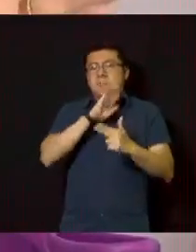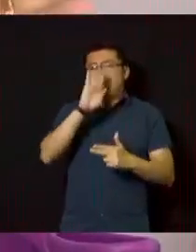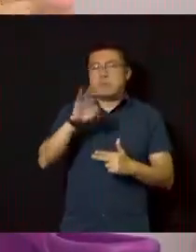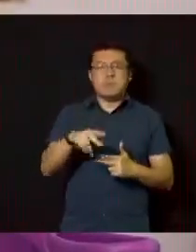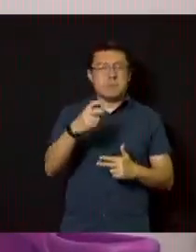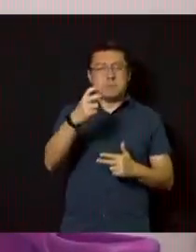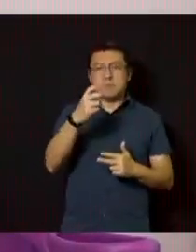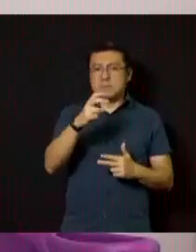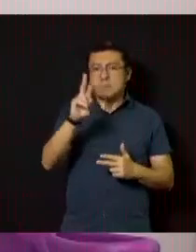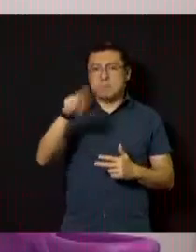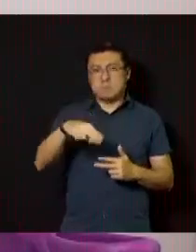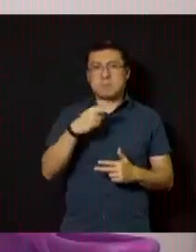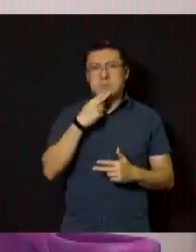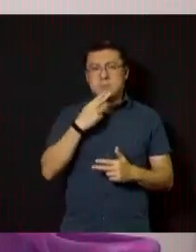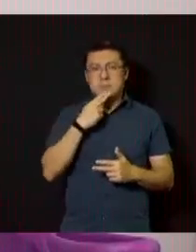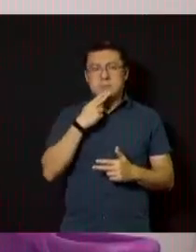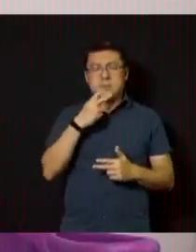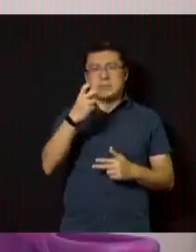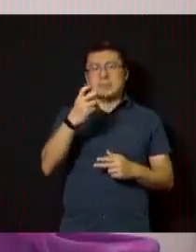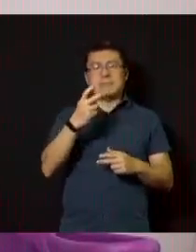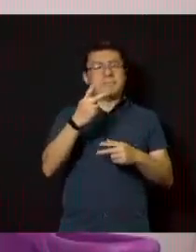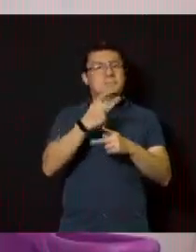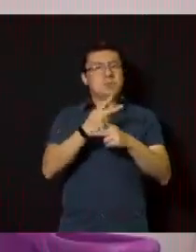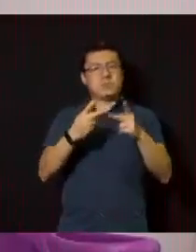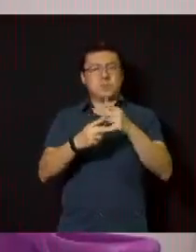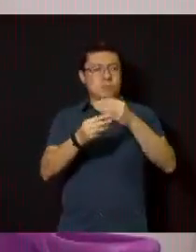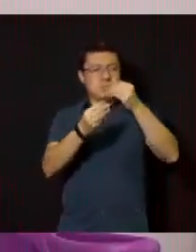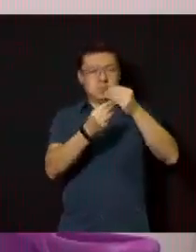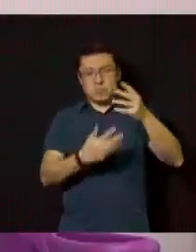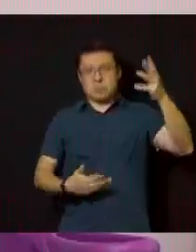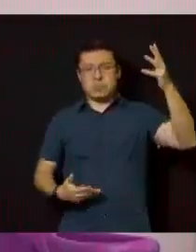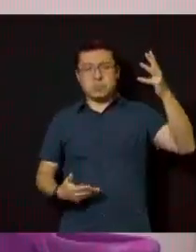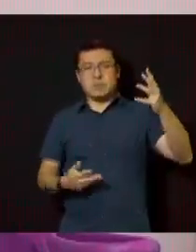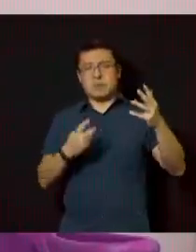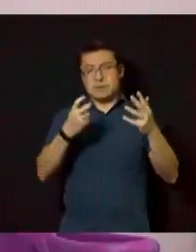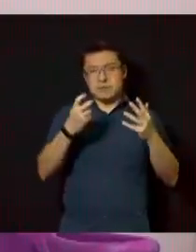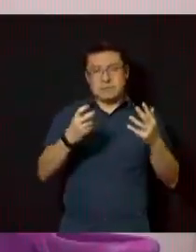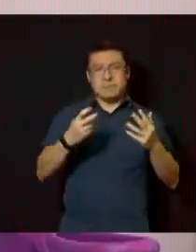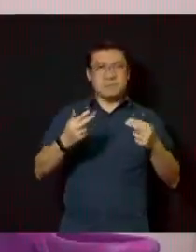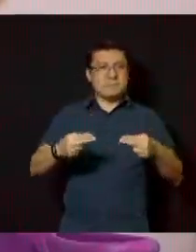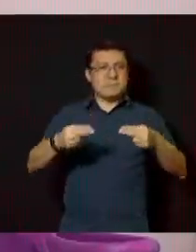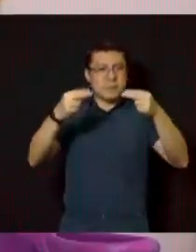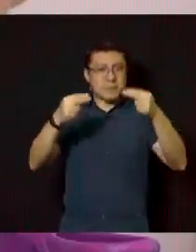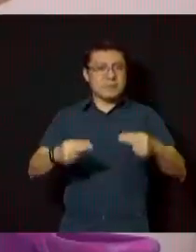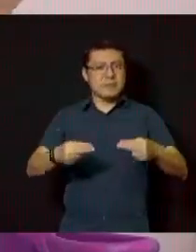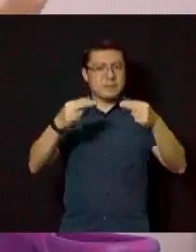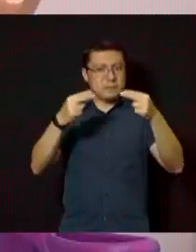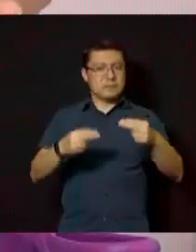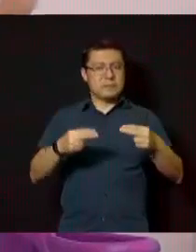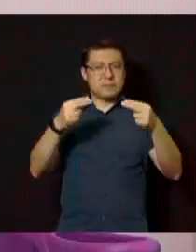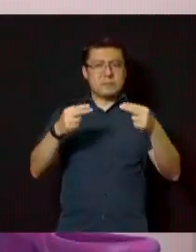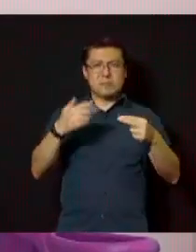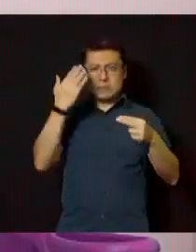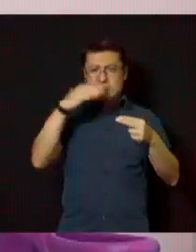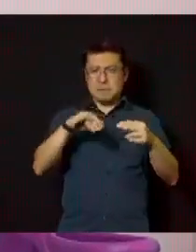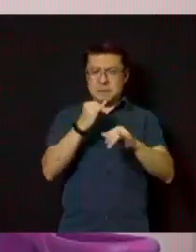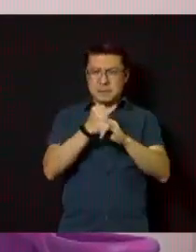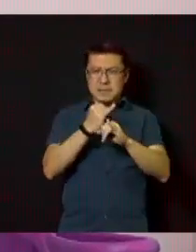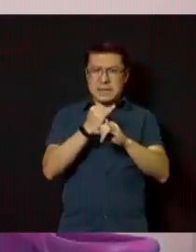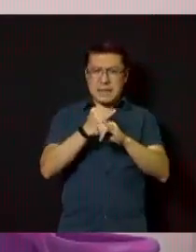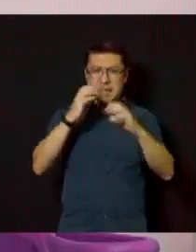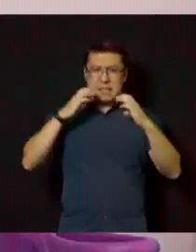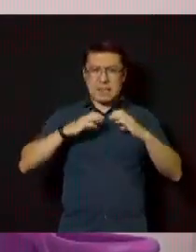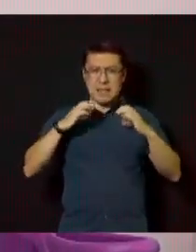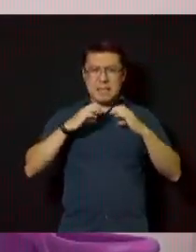un portafolio enorme. Tenemos una plataforma de negocio única. Tenemos algo que es cliente admirable. Imagínate que